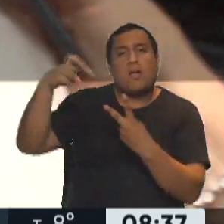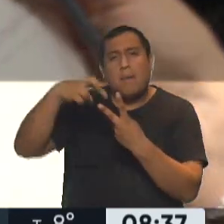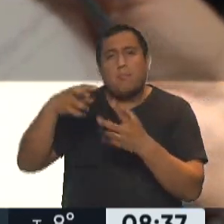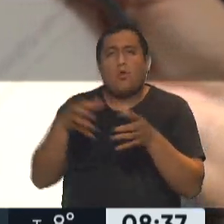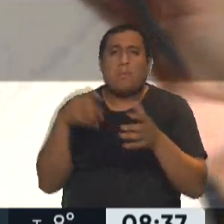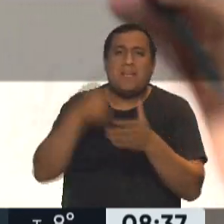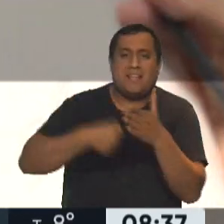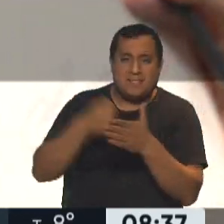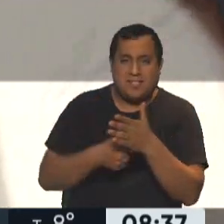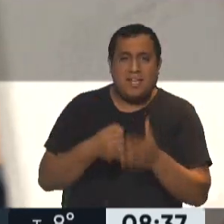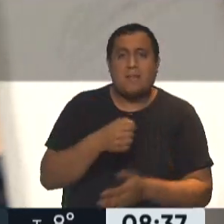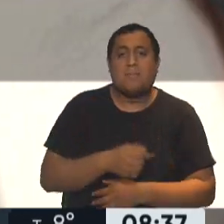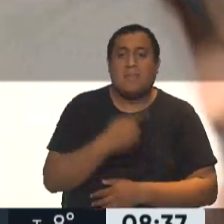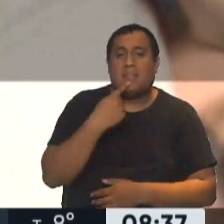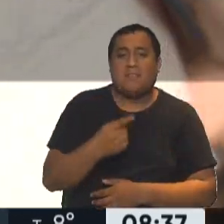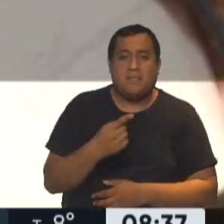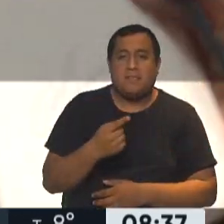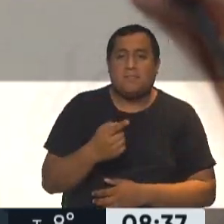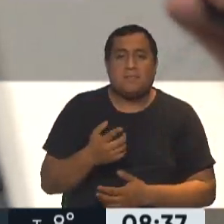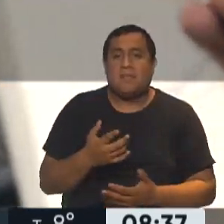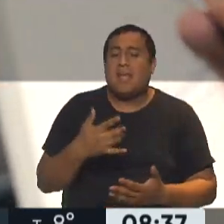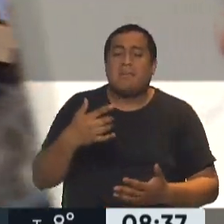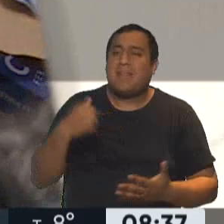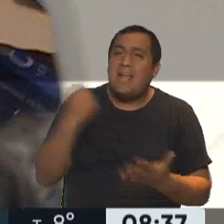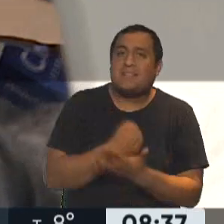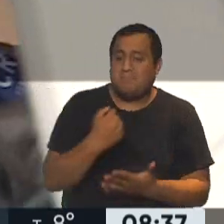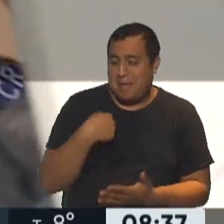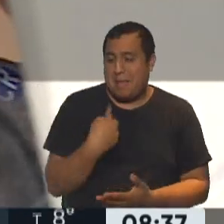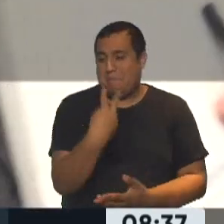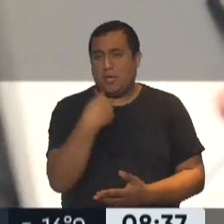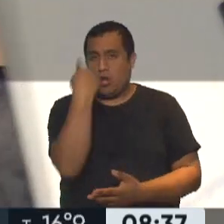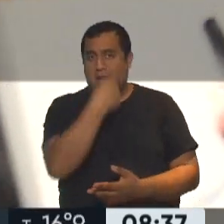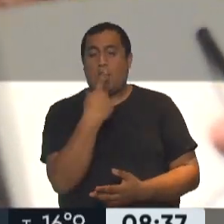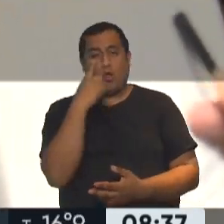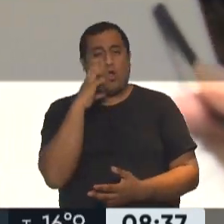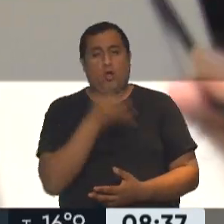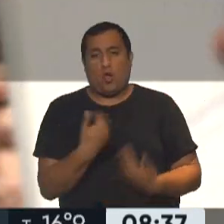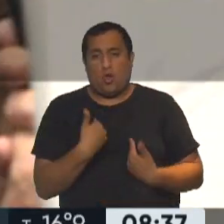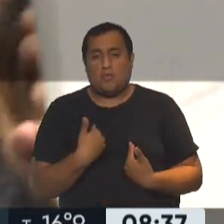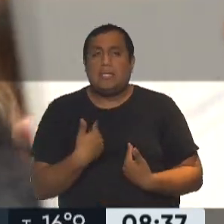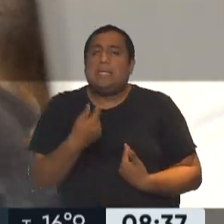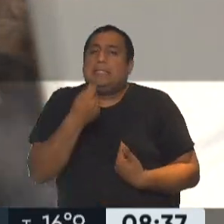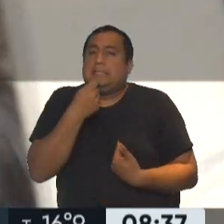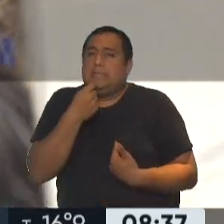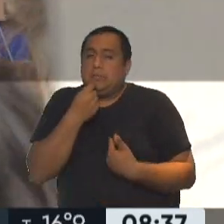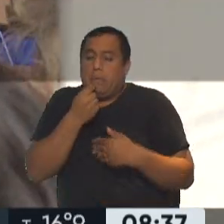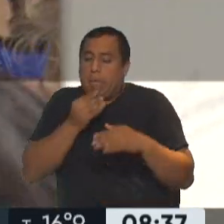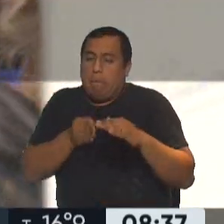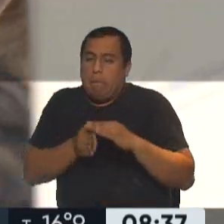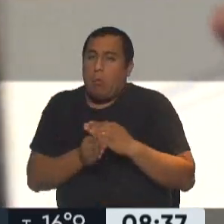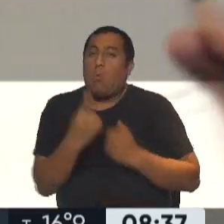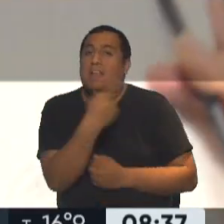decía, lástima que a mí ya me conocen la cara, porque si no sabes cómo me infiltro ahí una semana y espero que